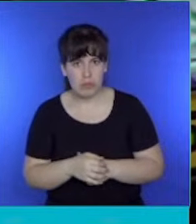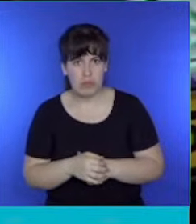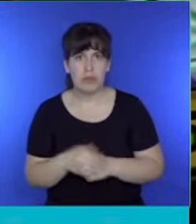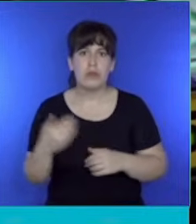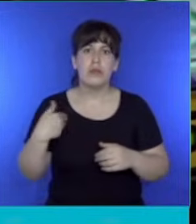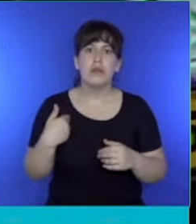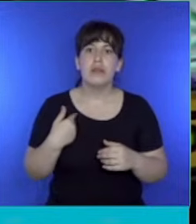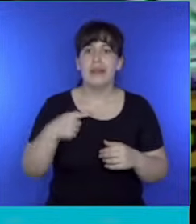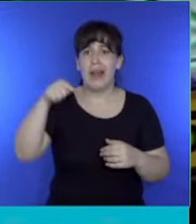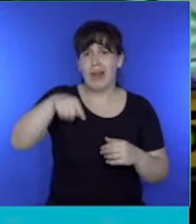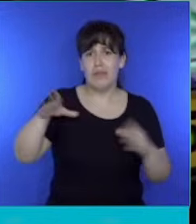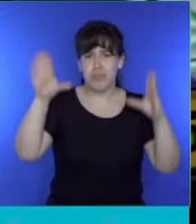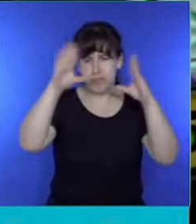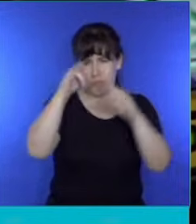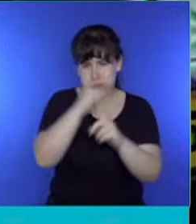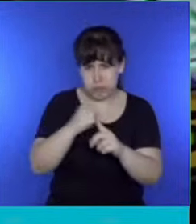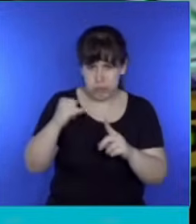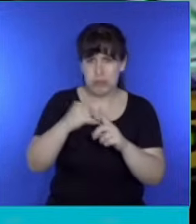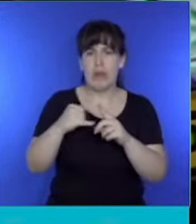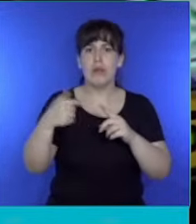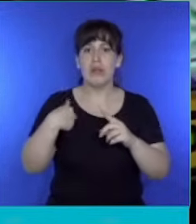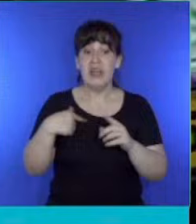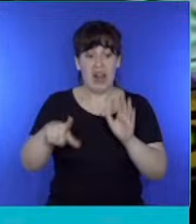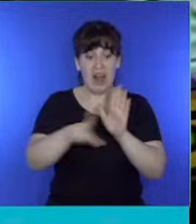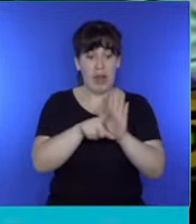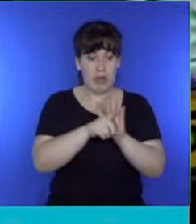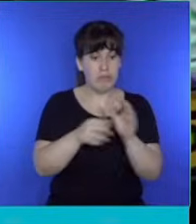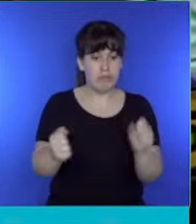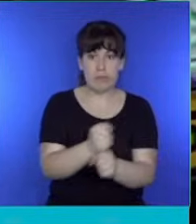y medianoche, esa ley salió.